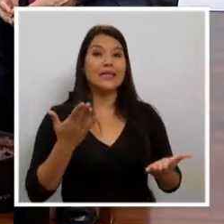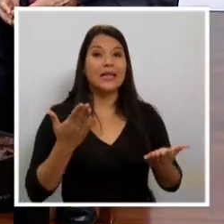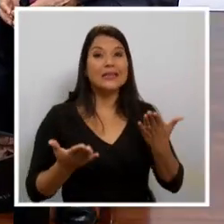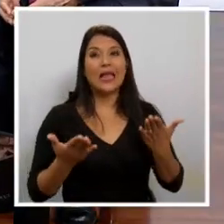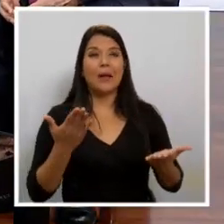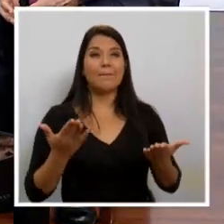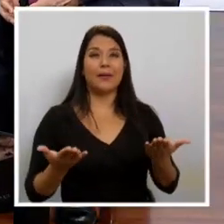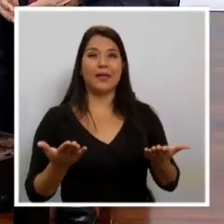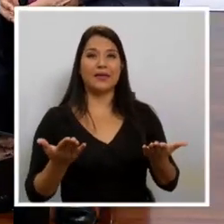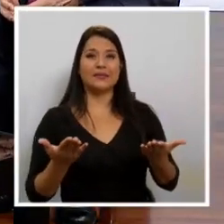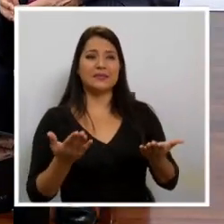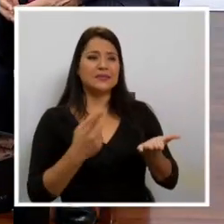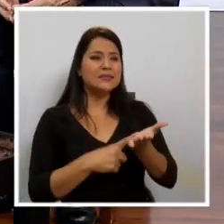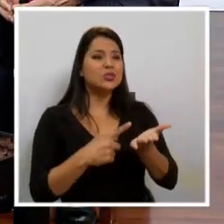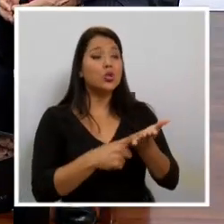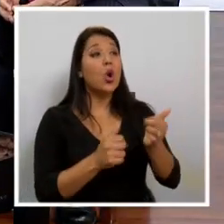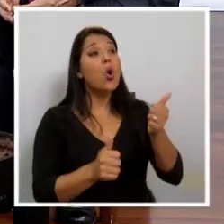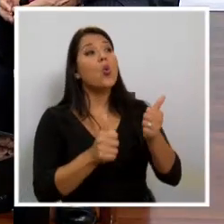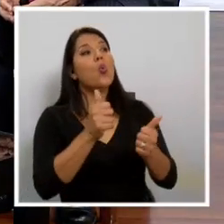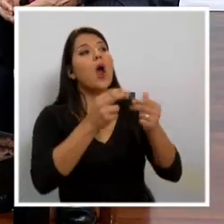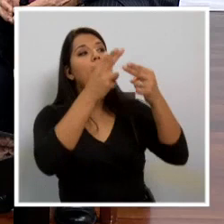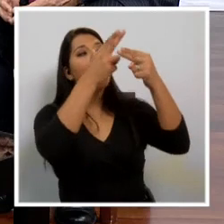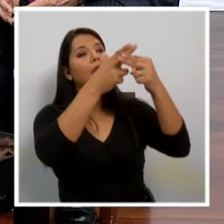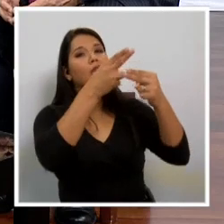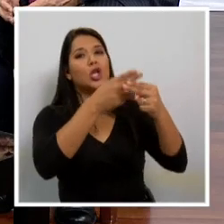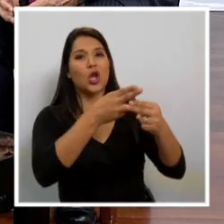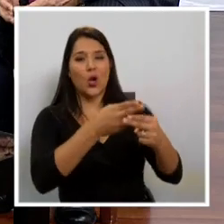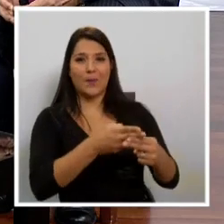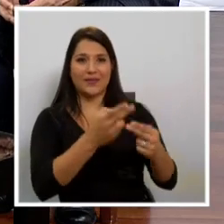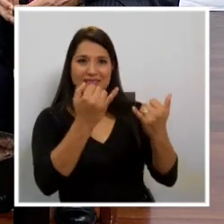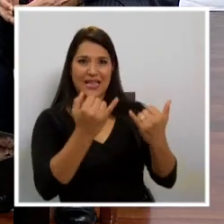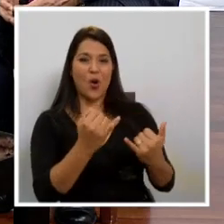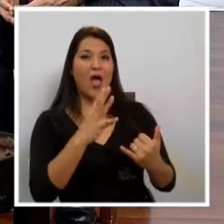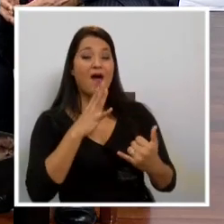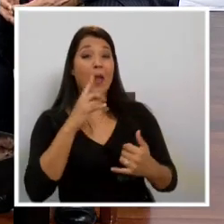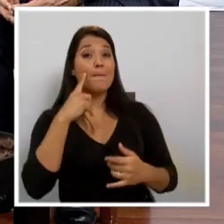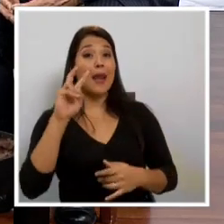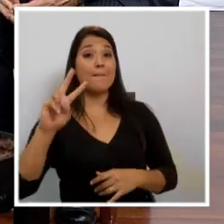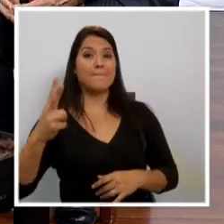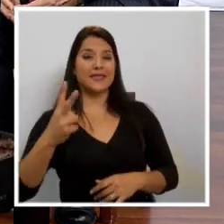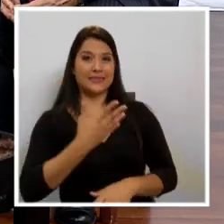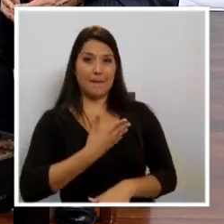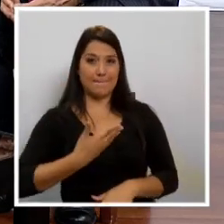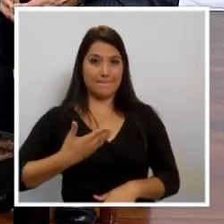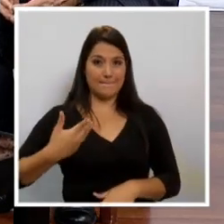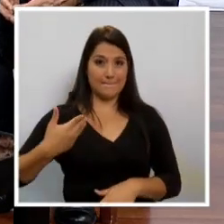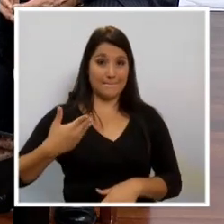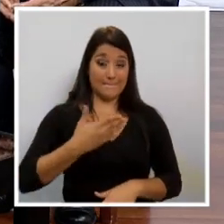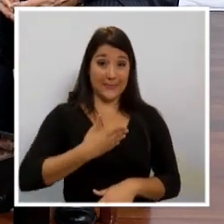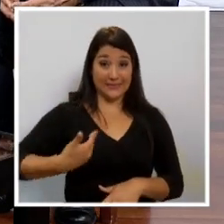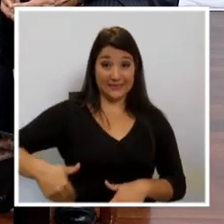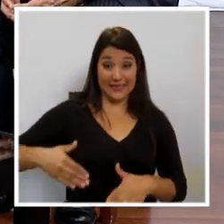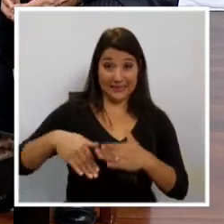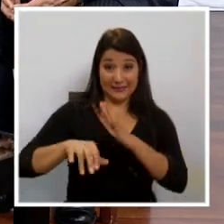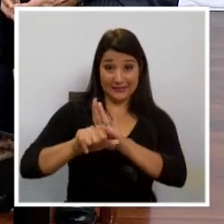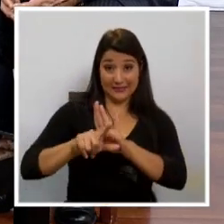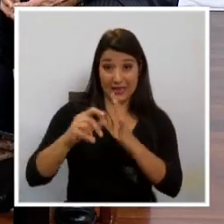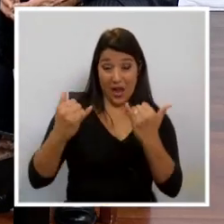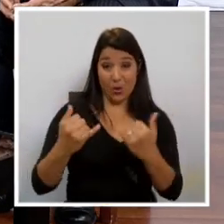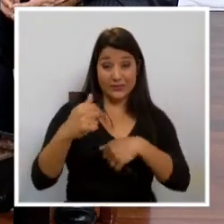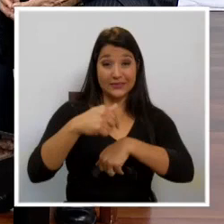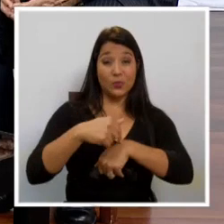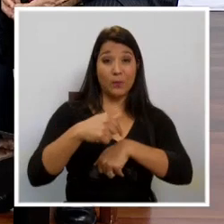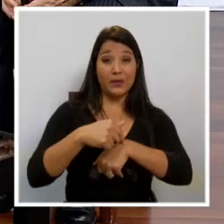gravitando, no sé cuáles son los nombres sobre los cuales se están hablando para la vicepresidencia en este momento. Esperaríamos ahora que